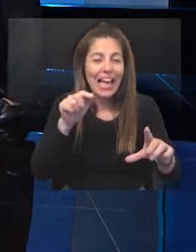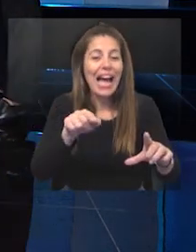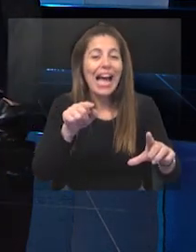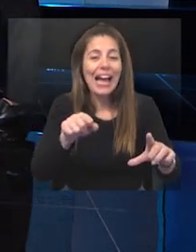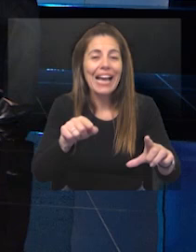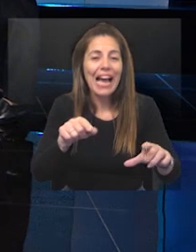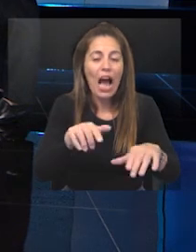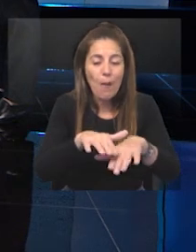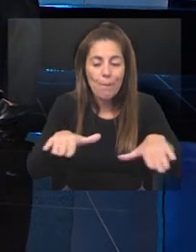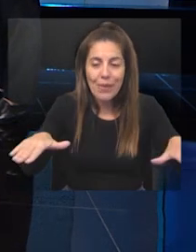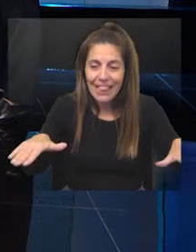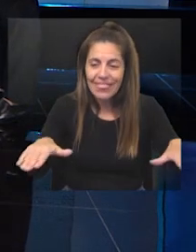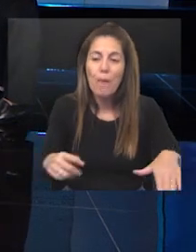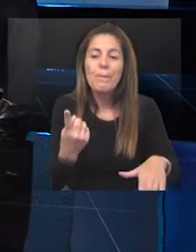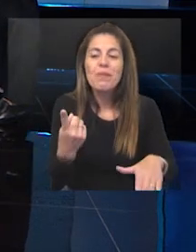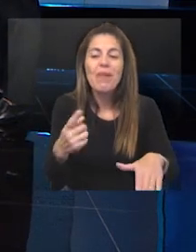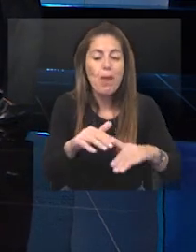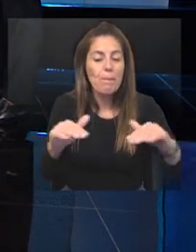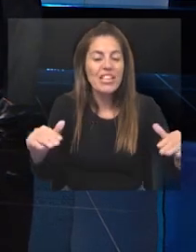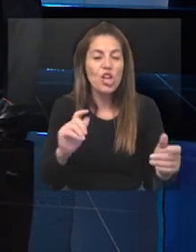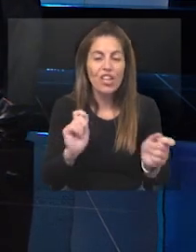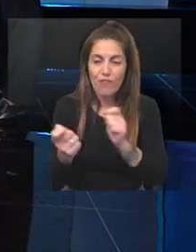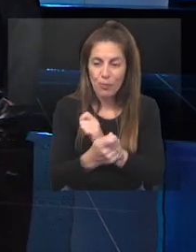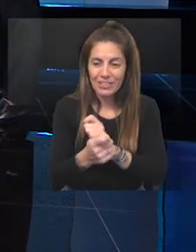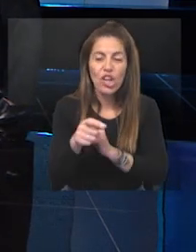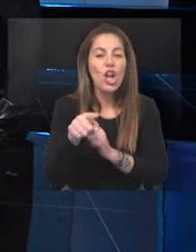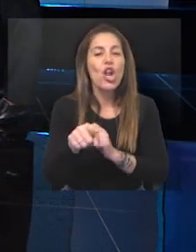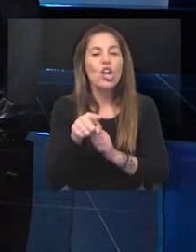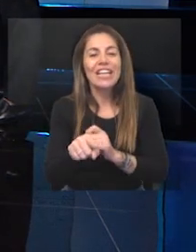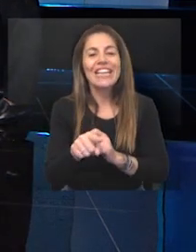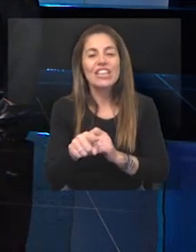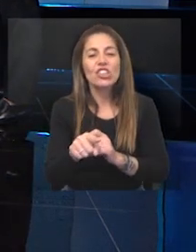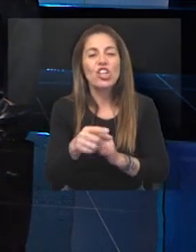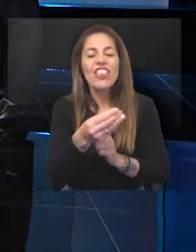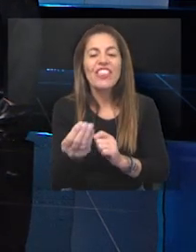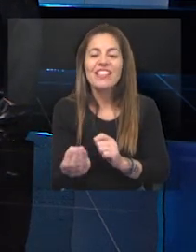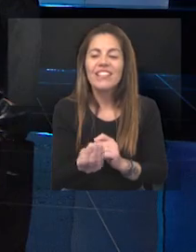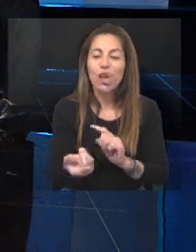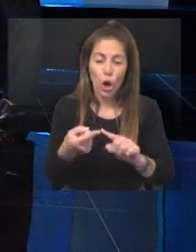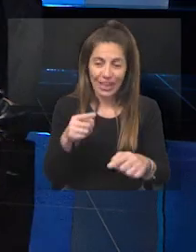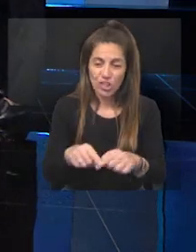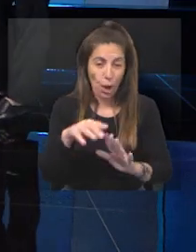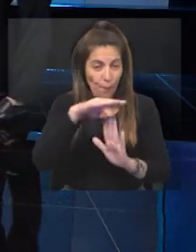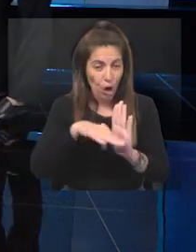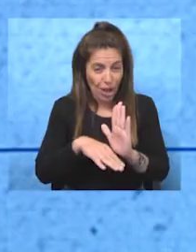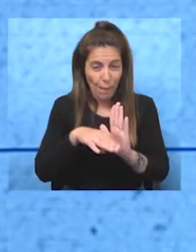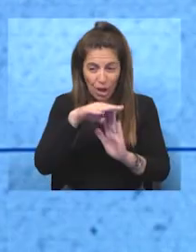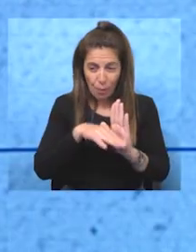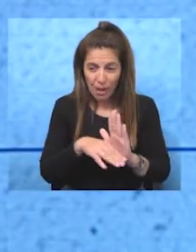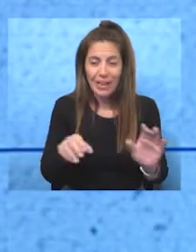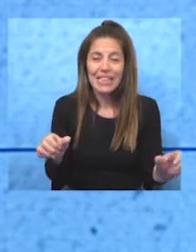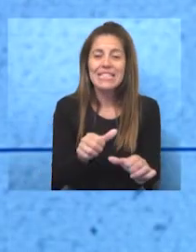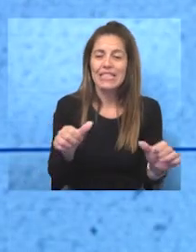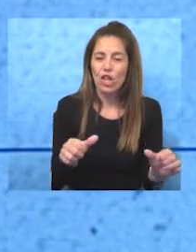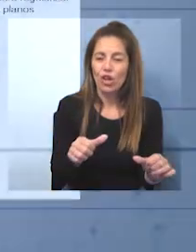es la planta del primer piso de transformaciones Esto es lo que ellos eh diseñaron en función del programa los programas que habían hecho